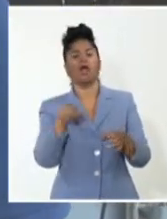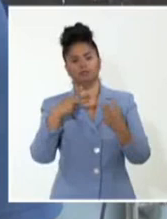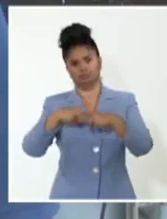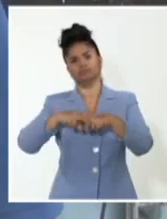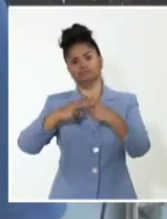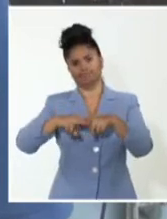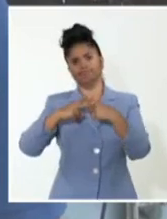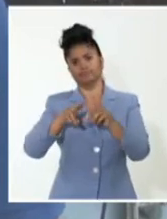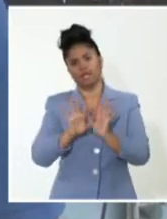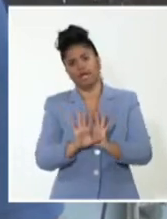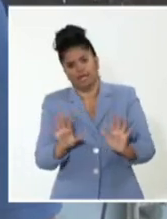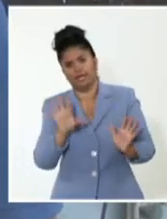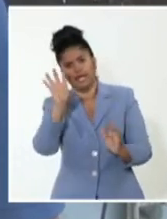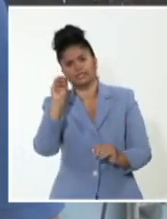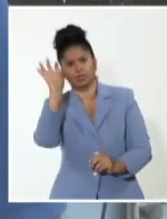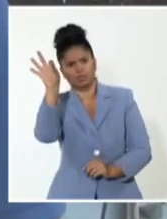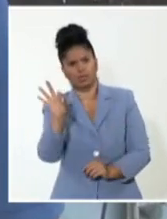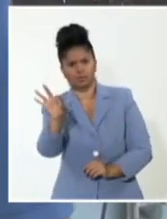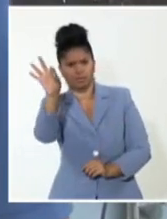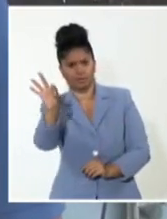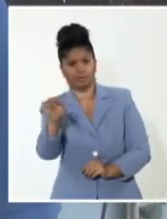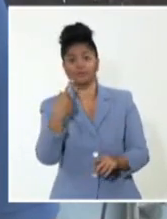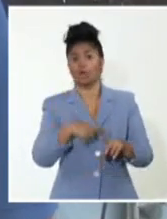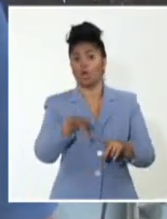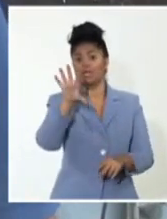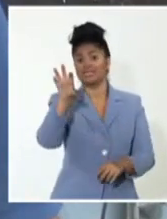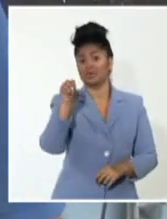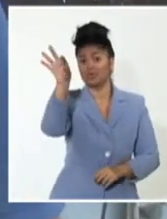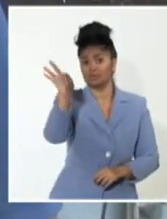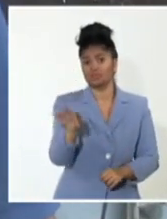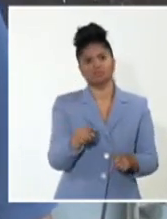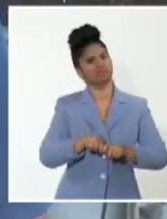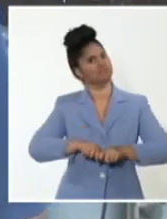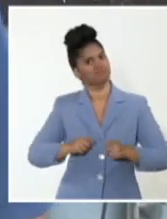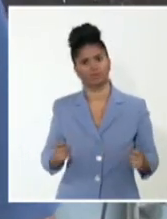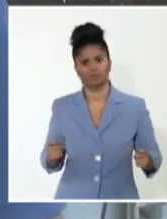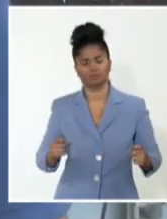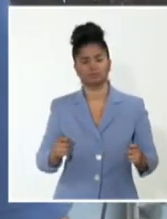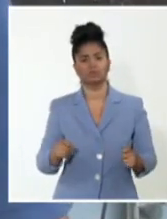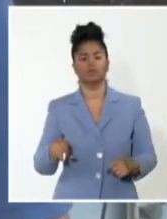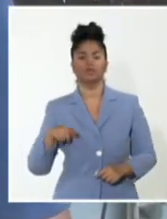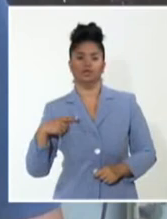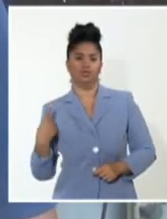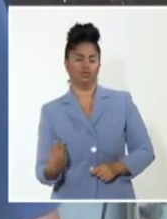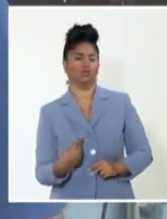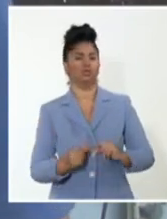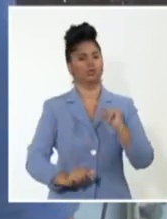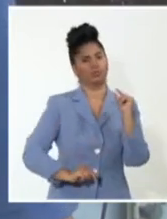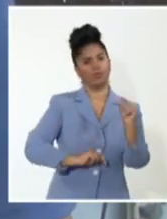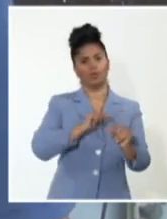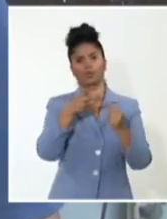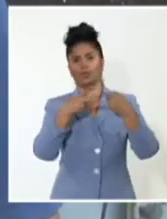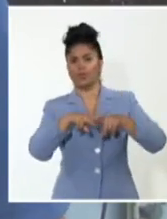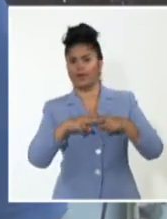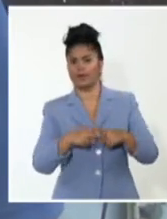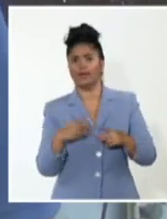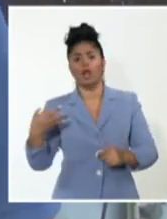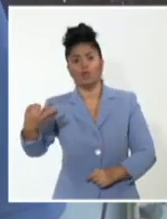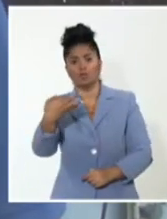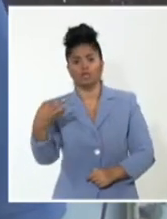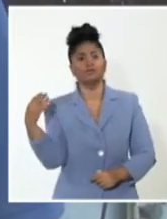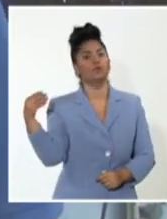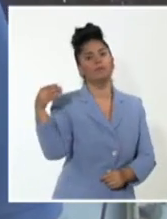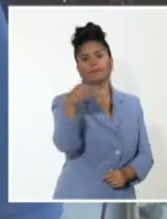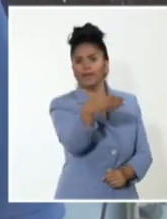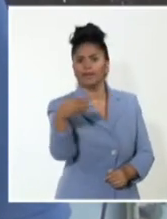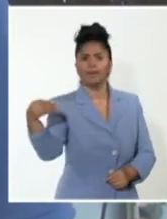los recuperamos, y bueno, y la satisfacción, bueno, de verlos en el patio del almacén y que vengan los municipios y tratar de